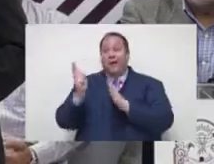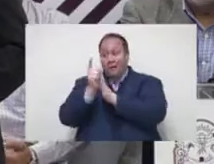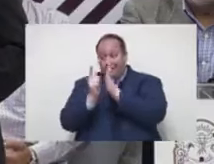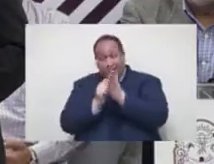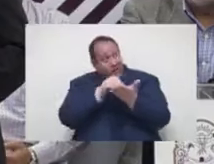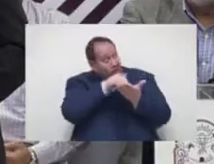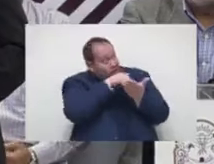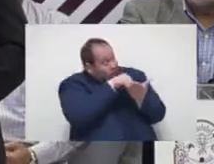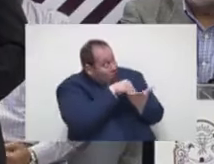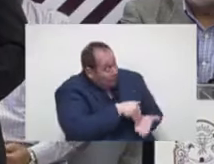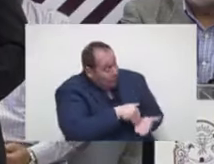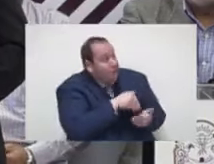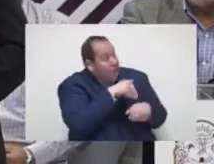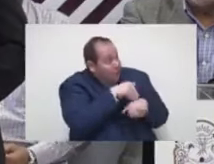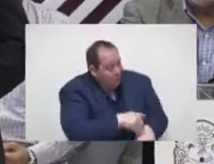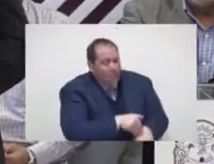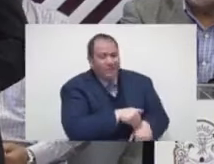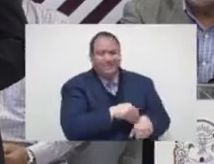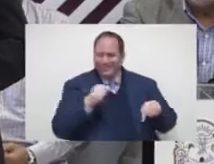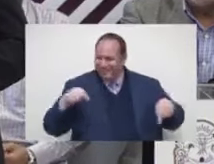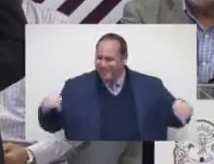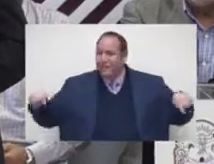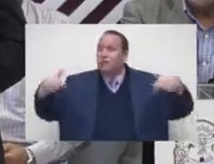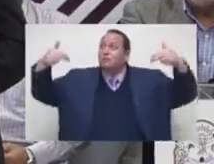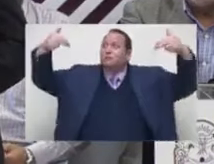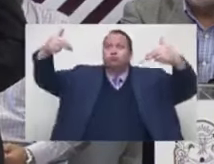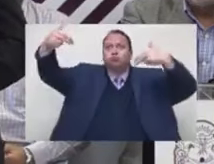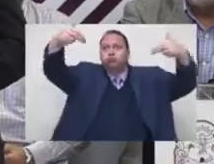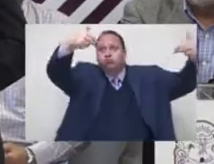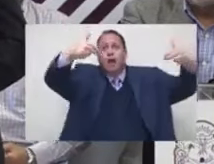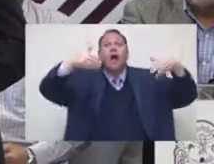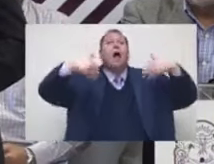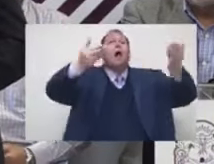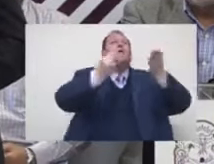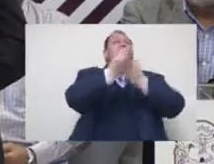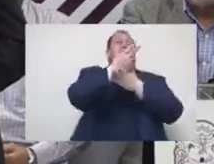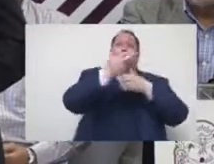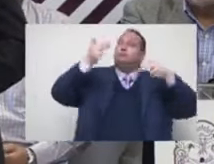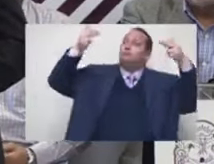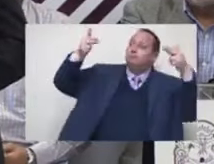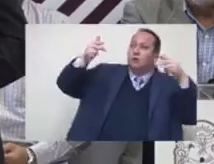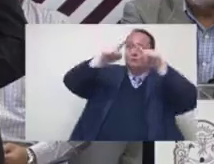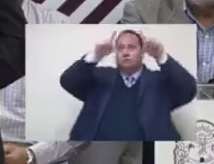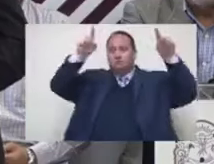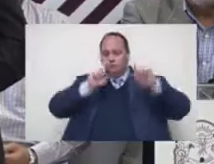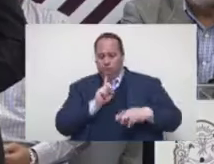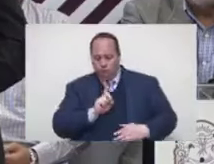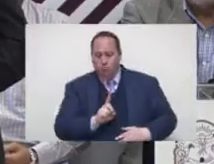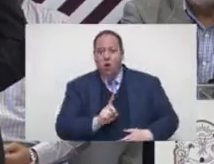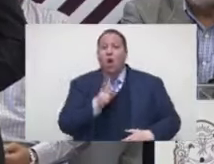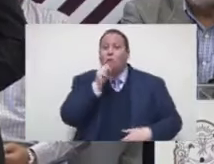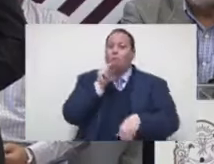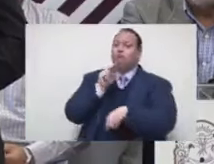que los establecimientos tengan cámaras de seguridad en exterior, cómo se llama, en la entrada, detectores de metales y sus